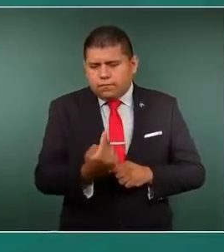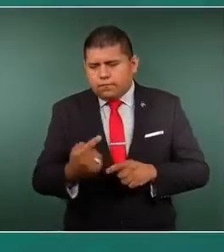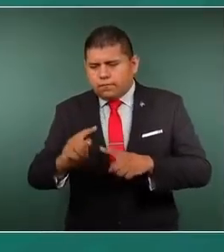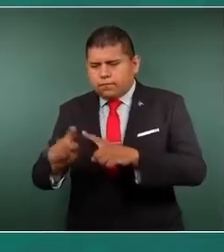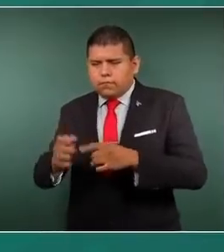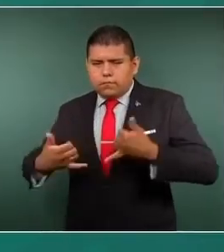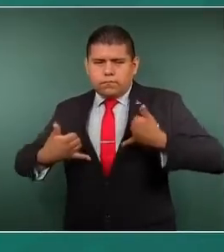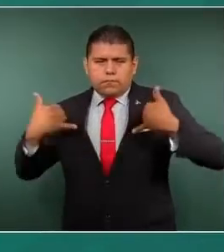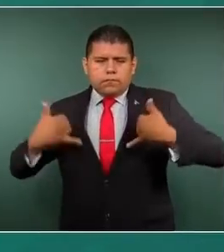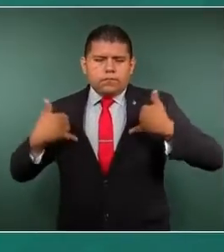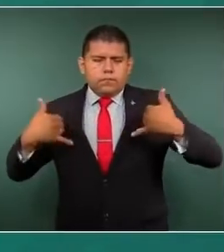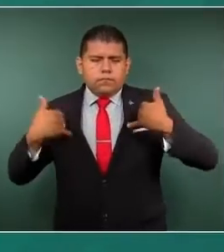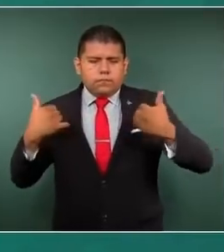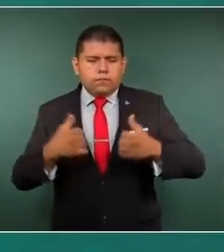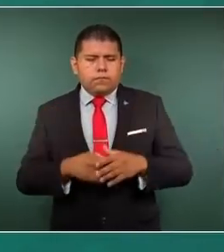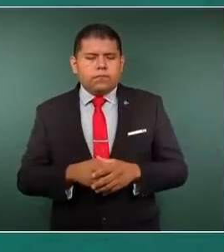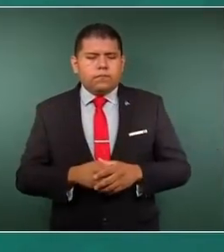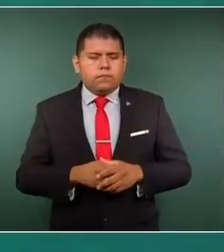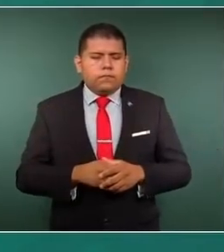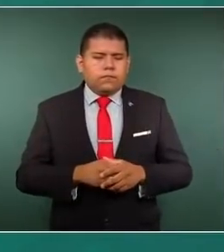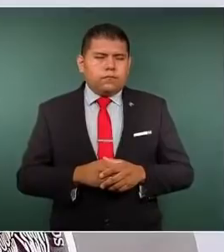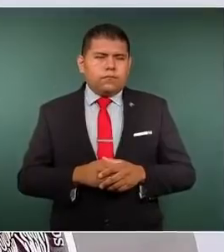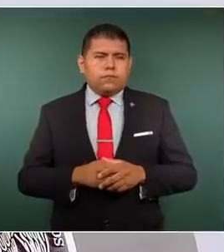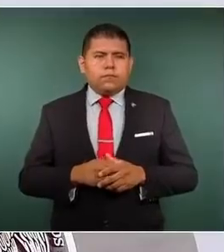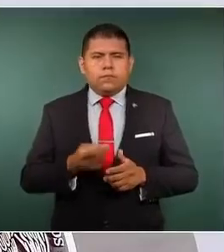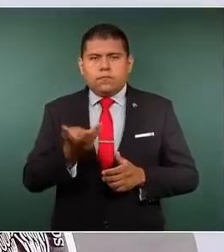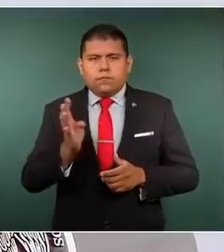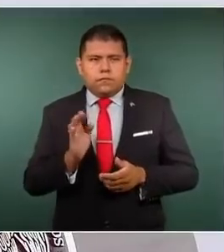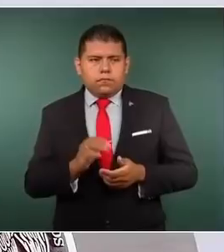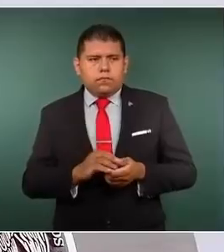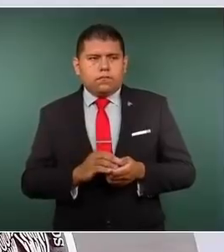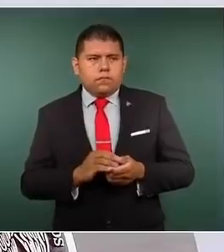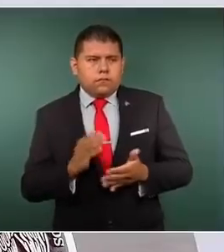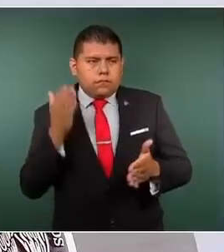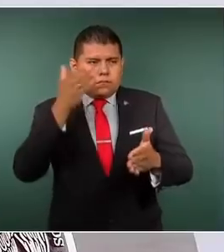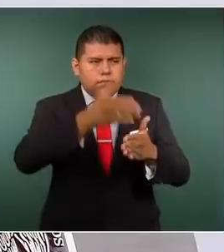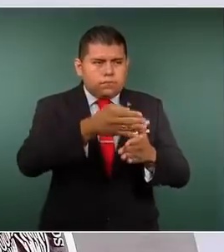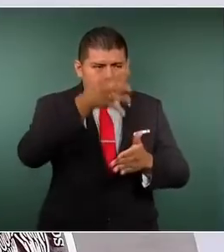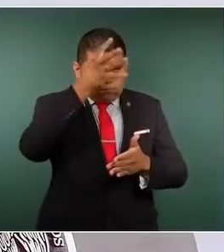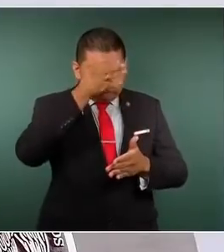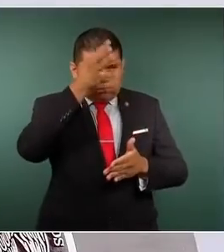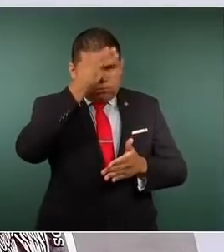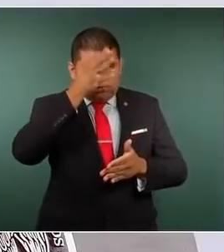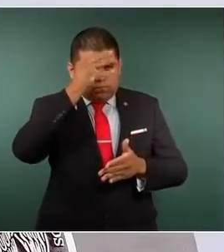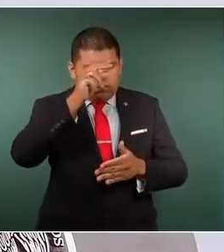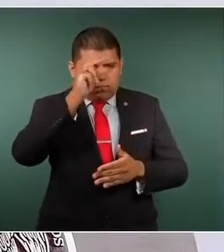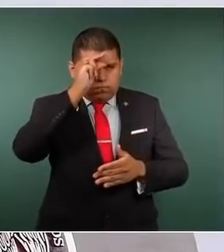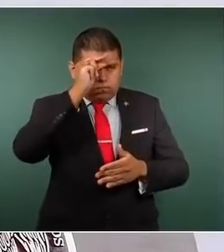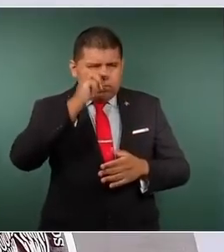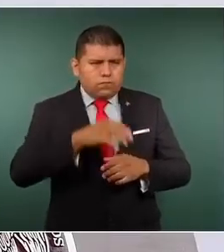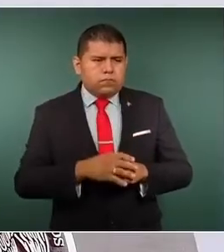jóvenes que puedan ir a aprender sobre